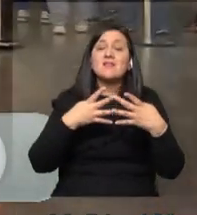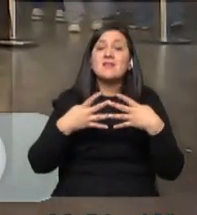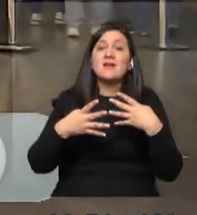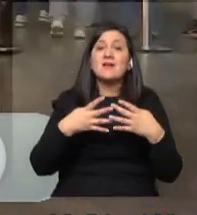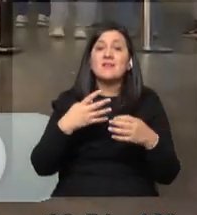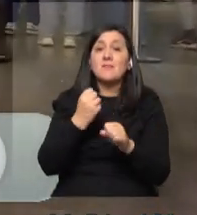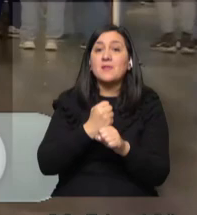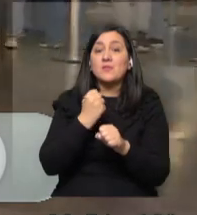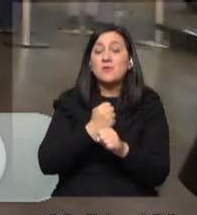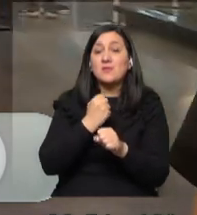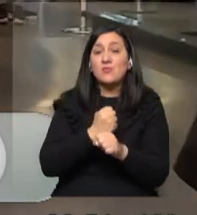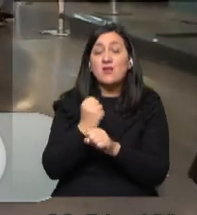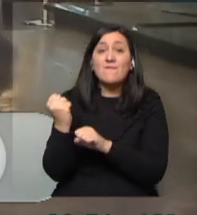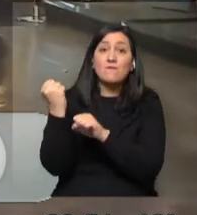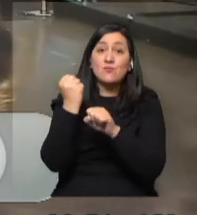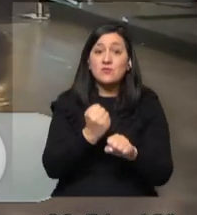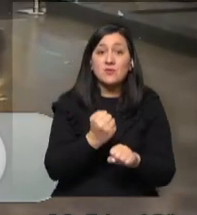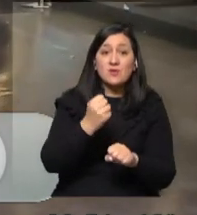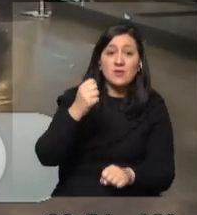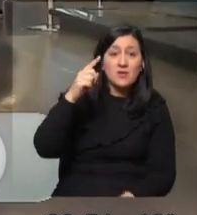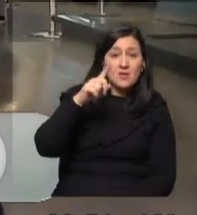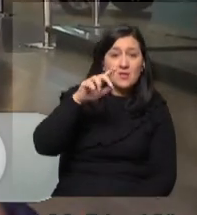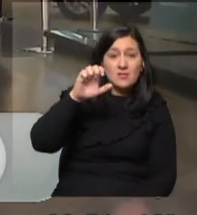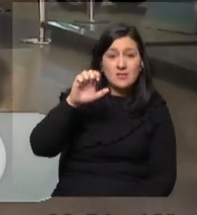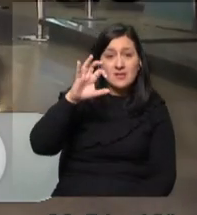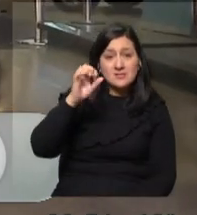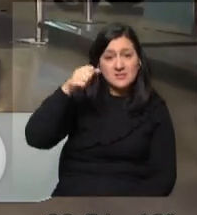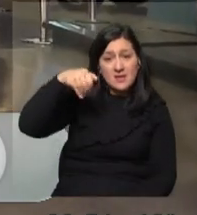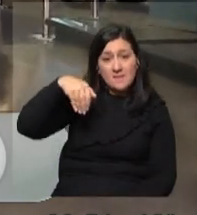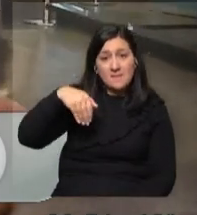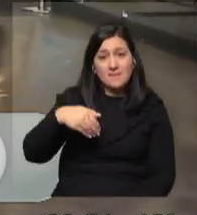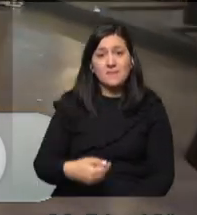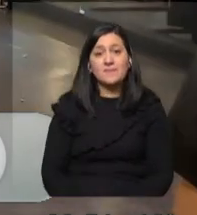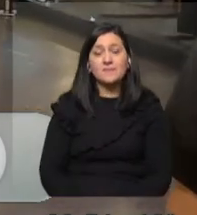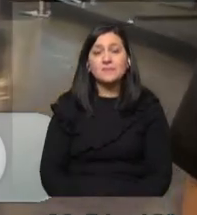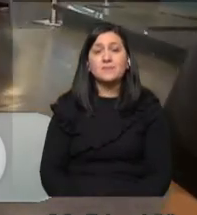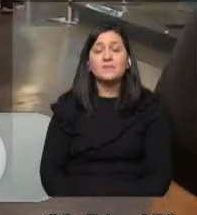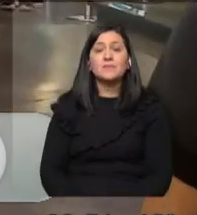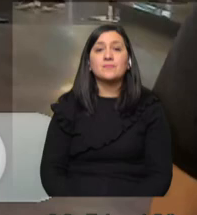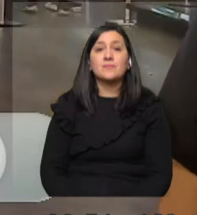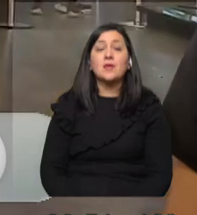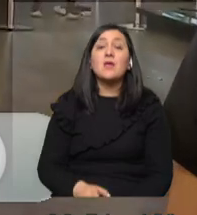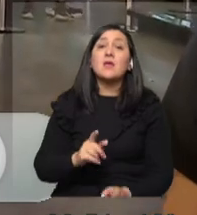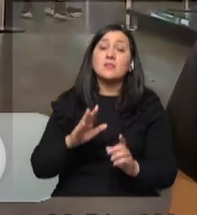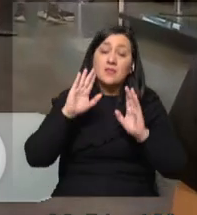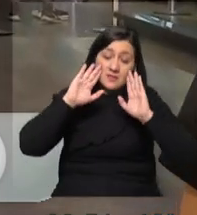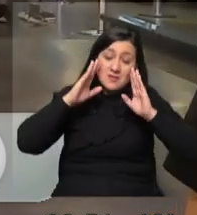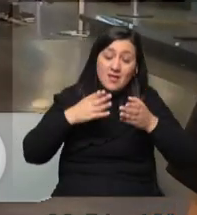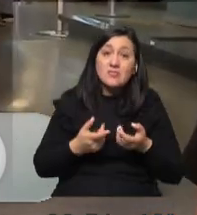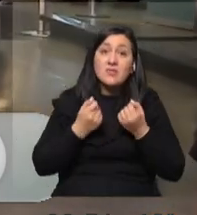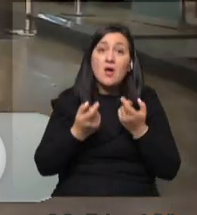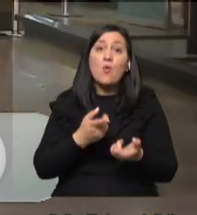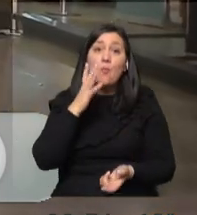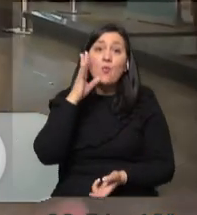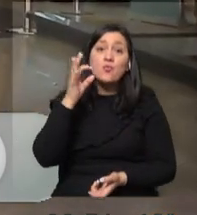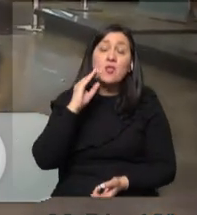de emprendedurismo de la Fundación DECEM, donde realmente habrá disertantes en esta mañana, pero, por supuesto, destinada a darle oportunidades